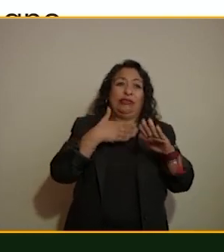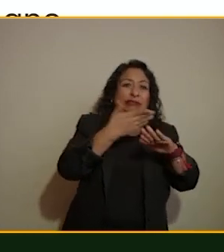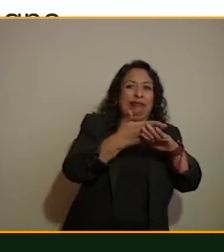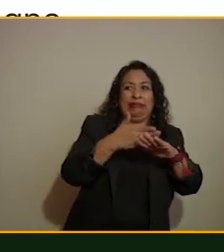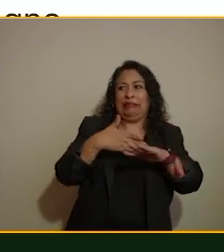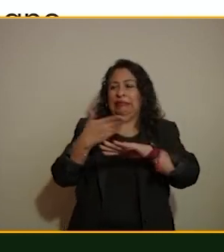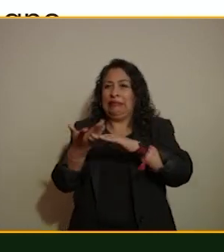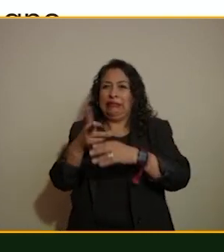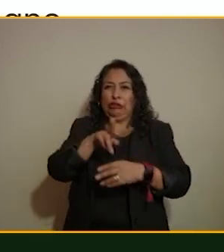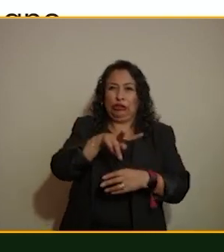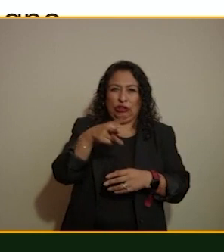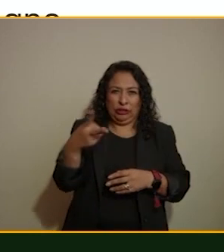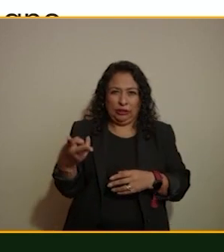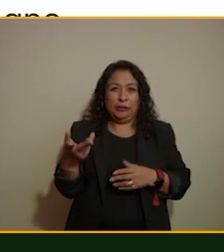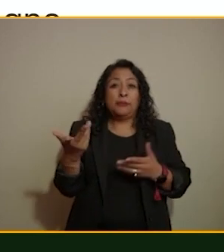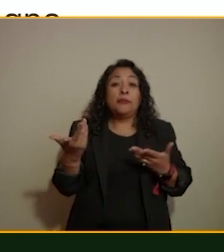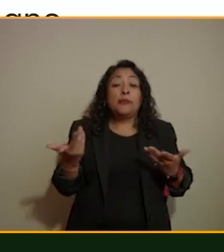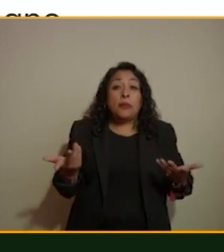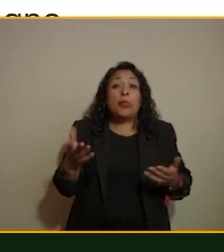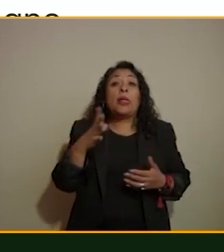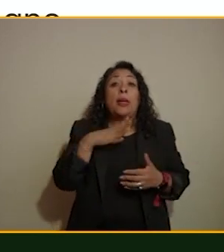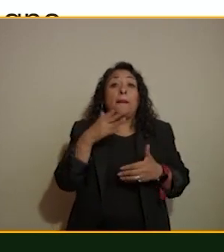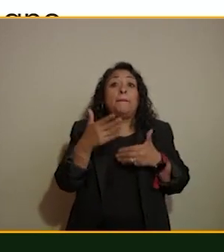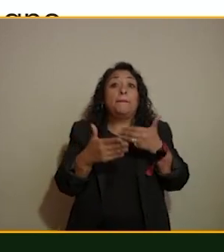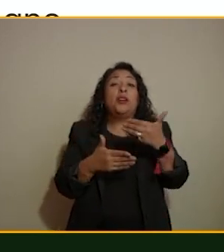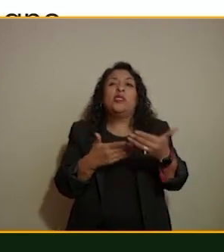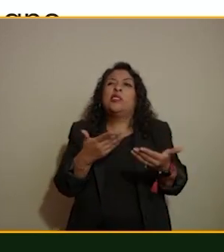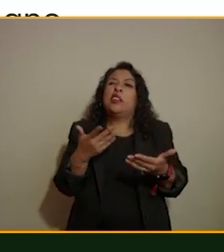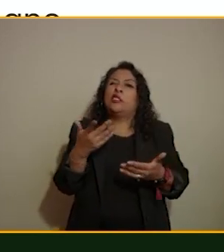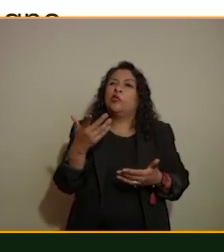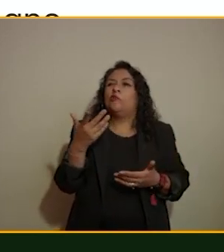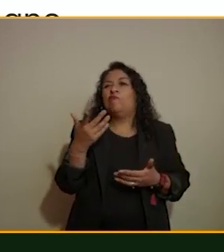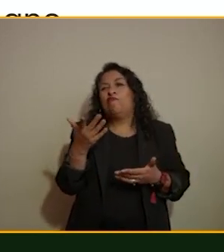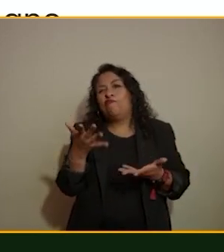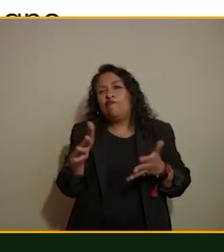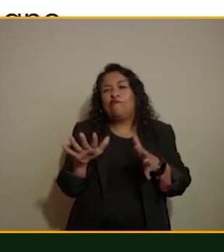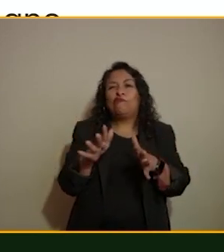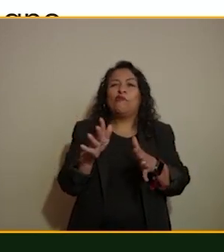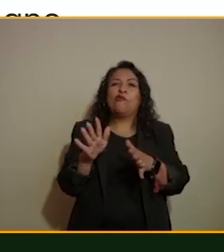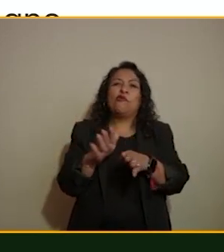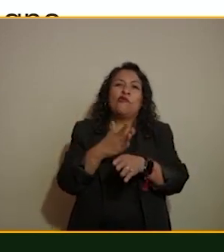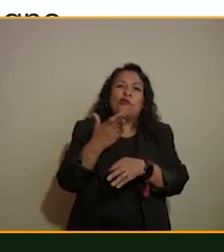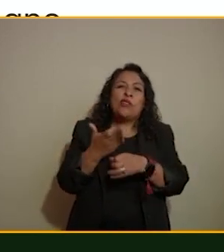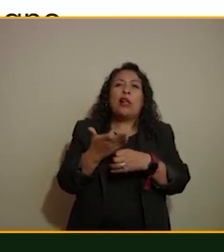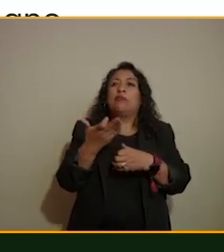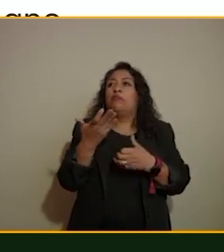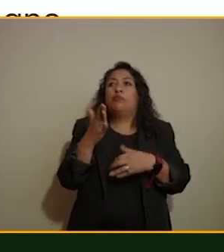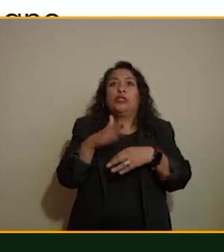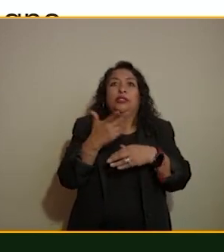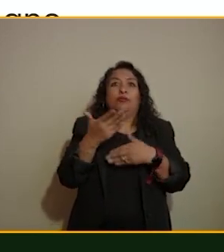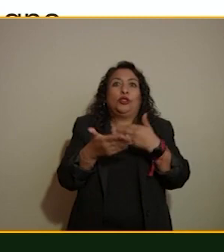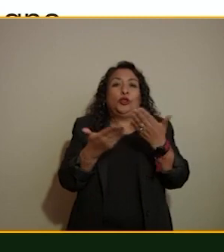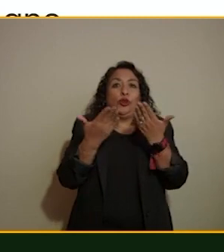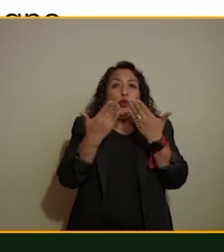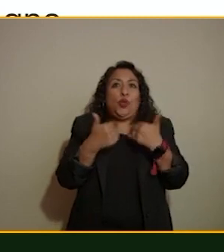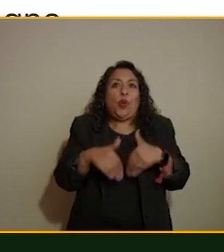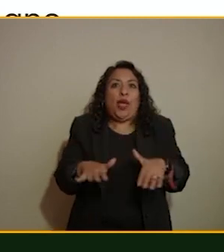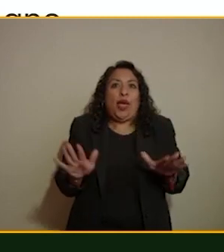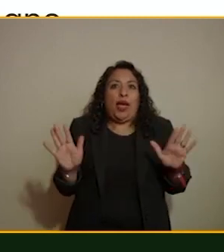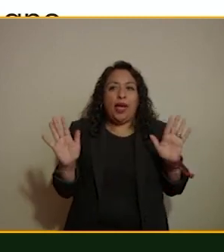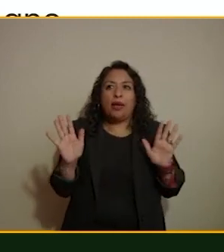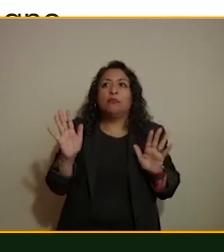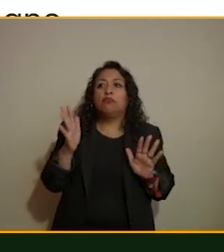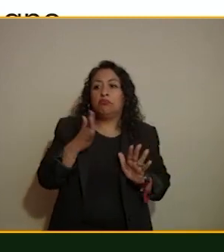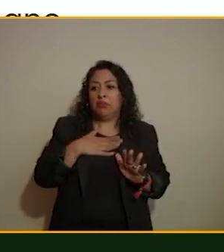y viceversa. Tenemos procesos ineficientes porque simplemente no tenemos procesos. Hacemos